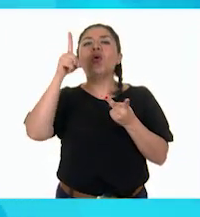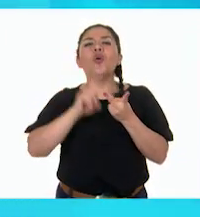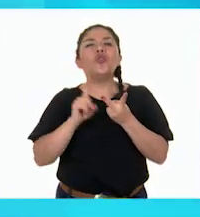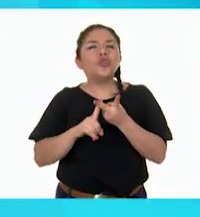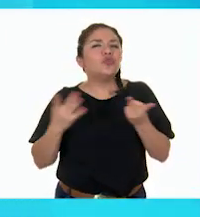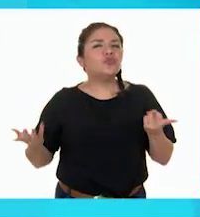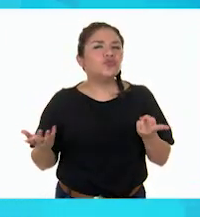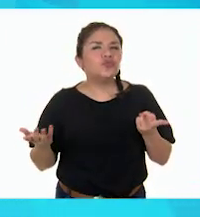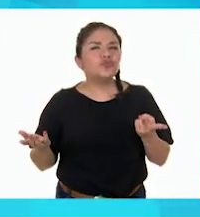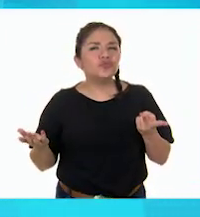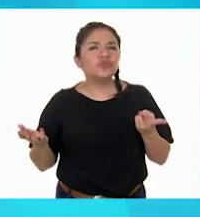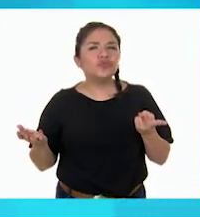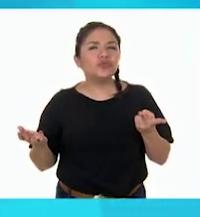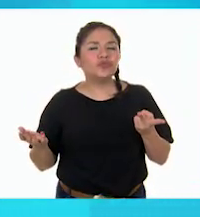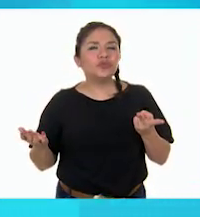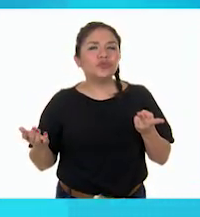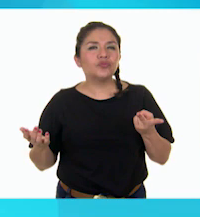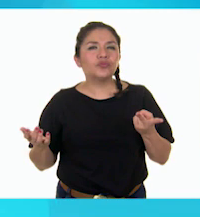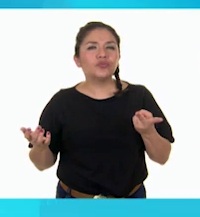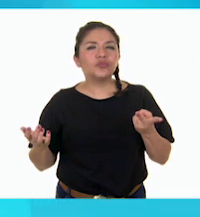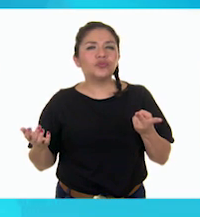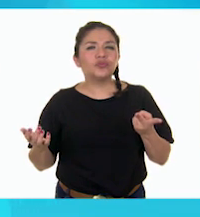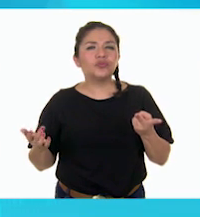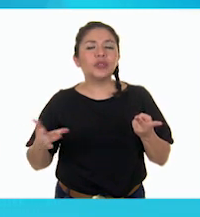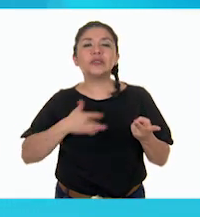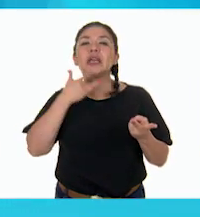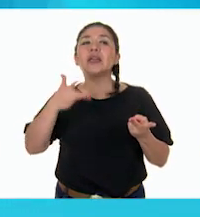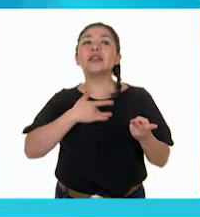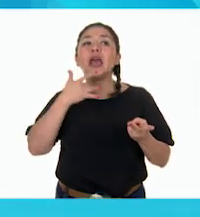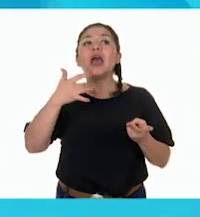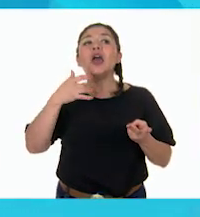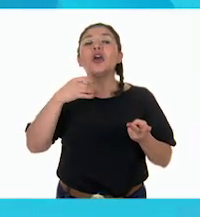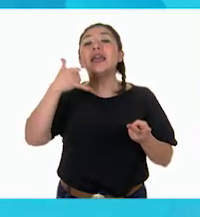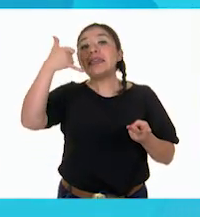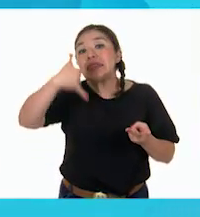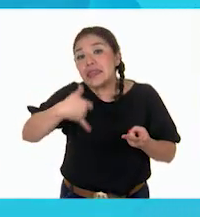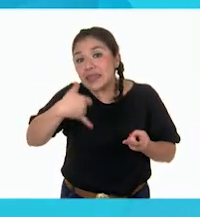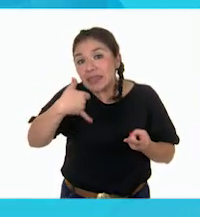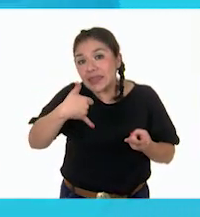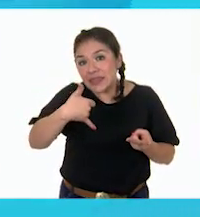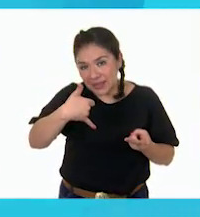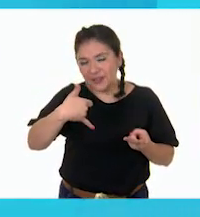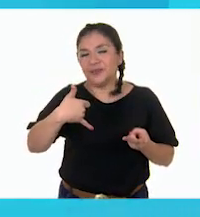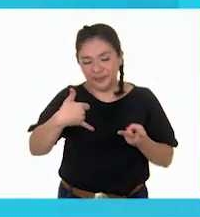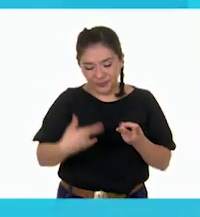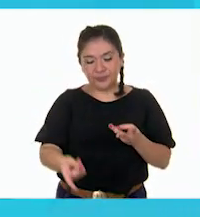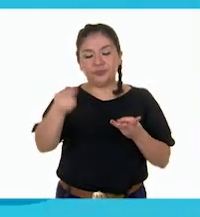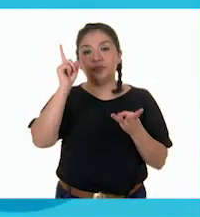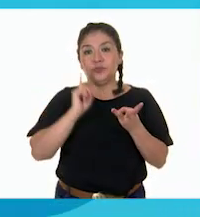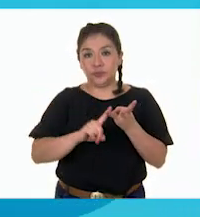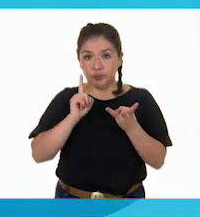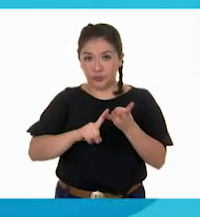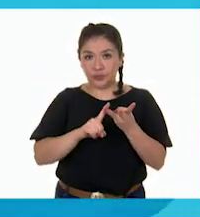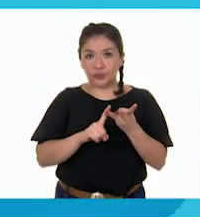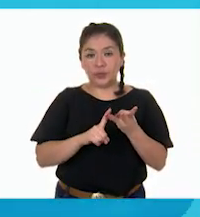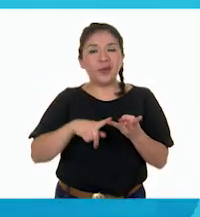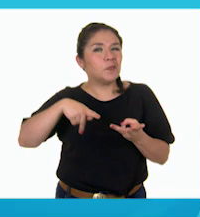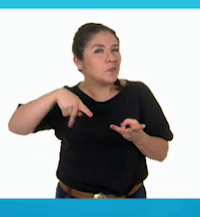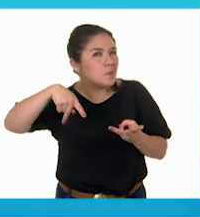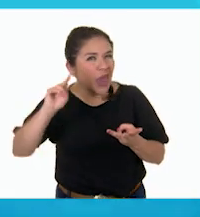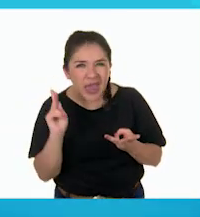segundo? Y soltando. Bien, lo marcamos. Perfecto. ¿El tercero?